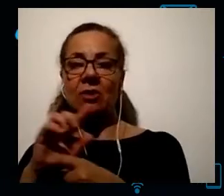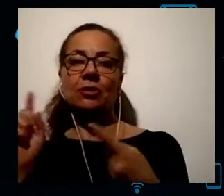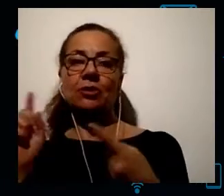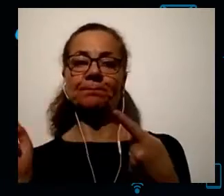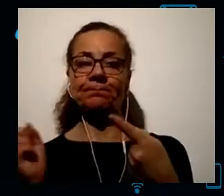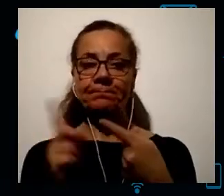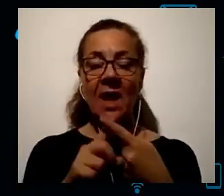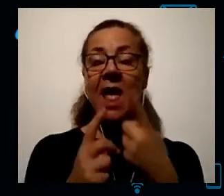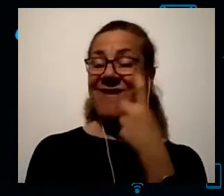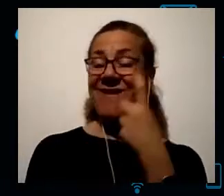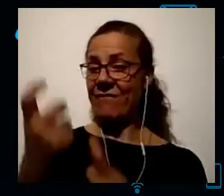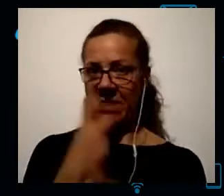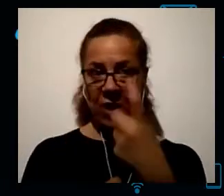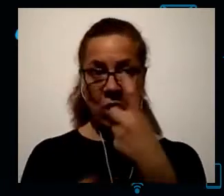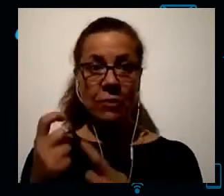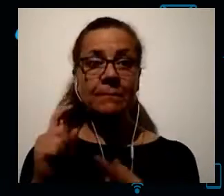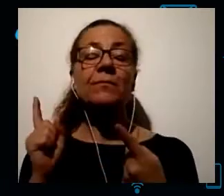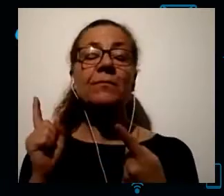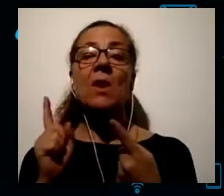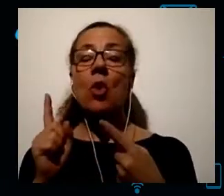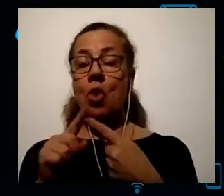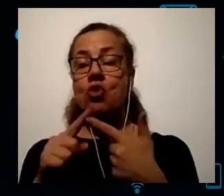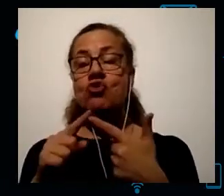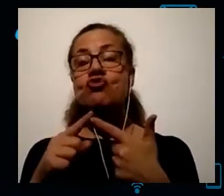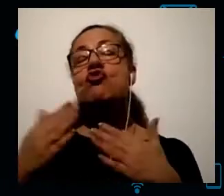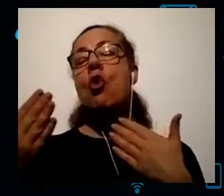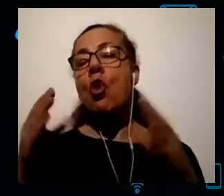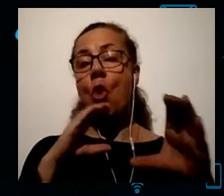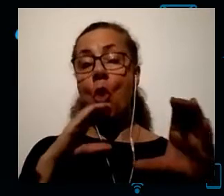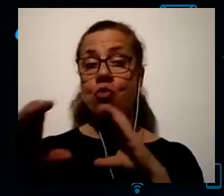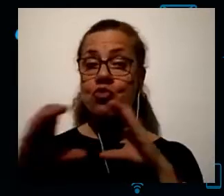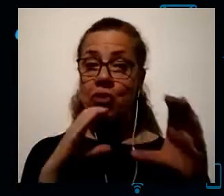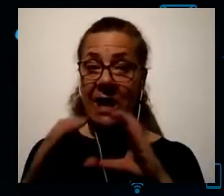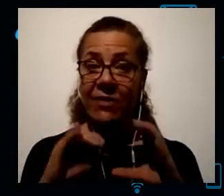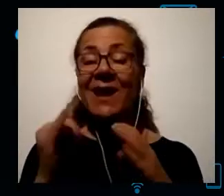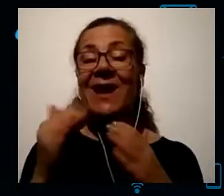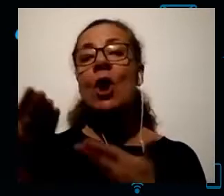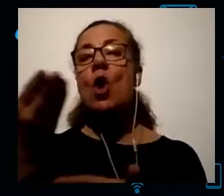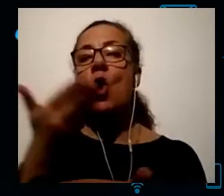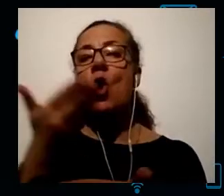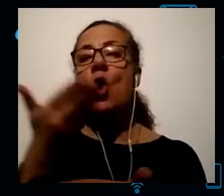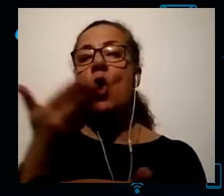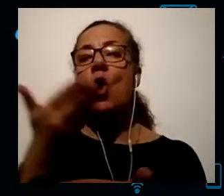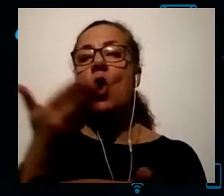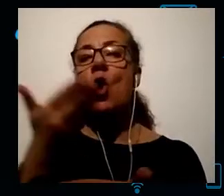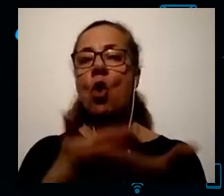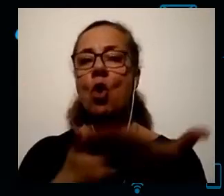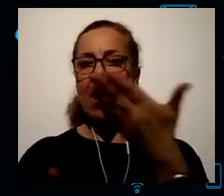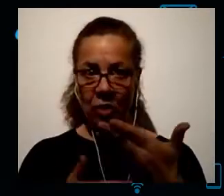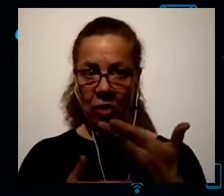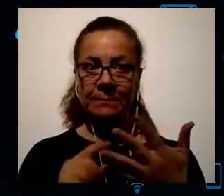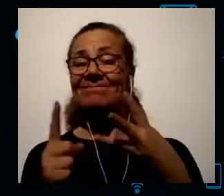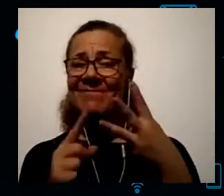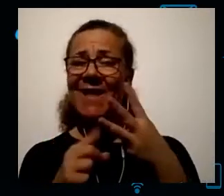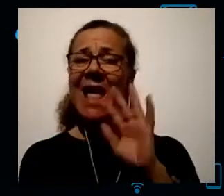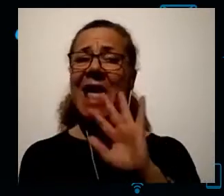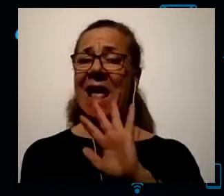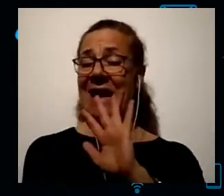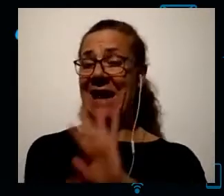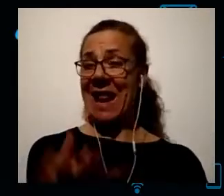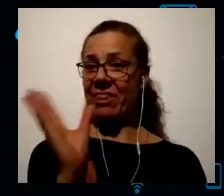información en el ámbito de la comunicación y la colaboración en el ámbito de la creación de contenidos